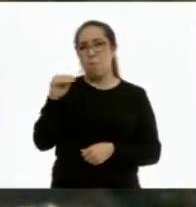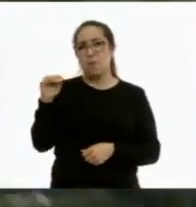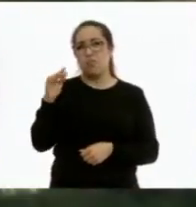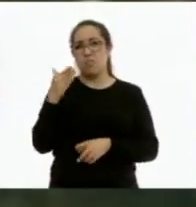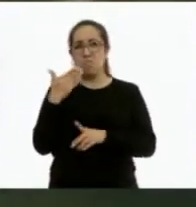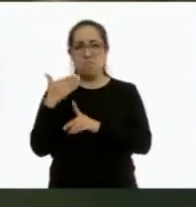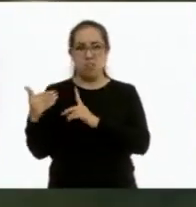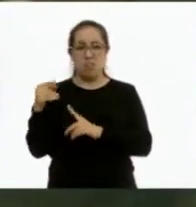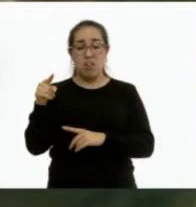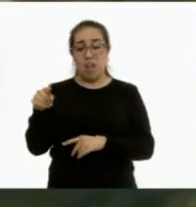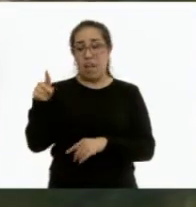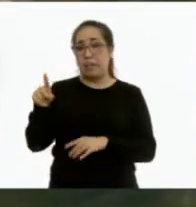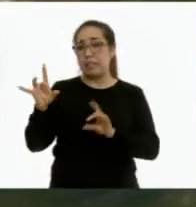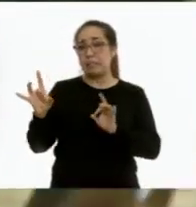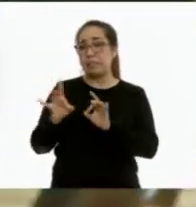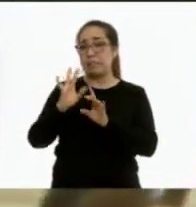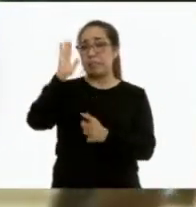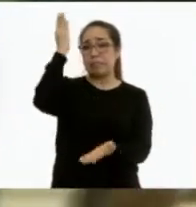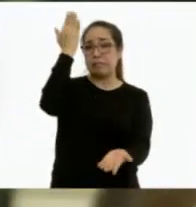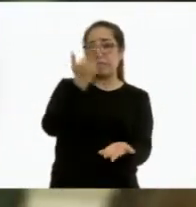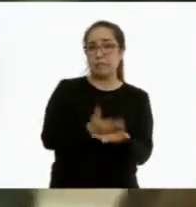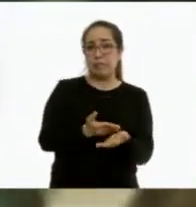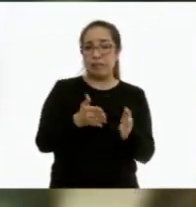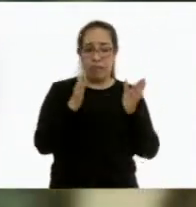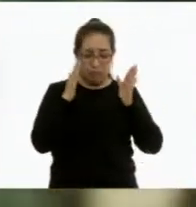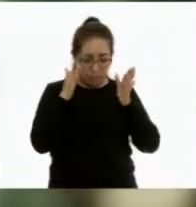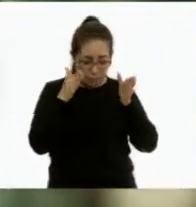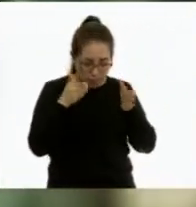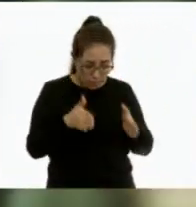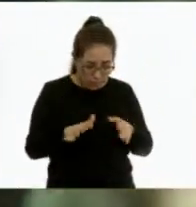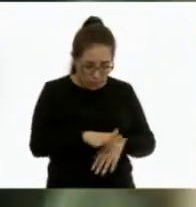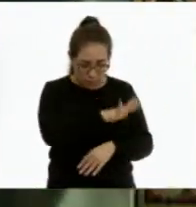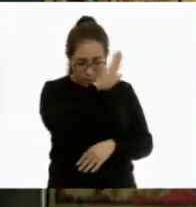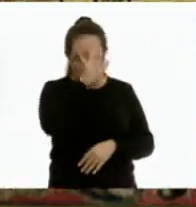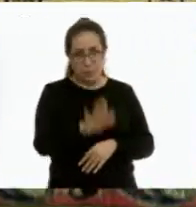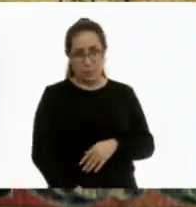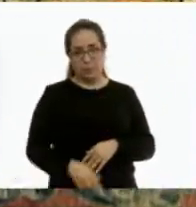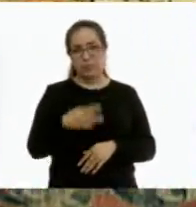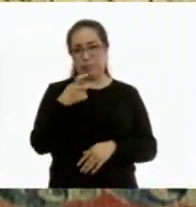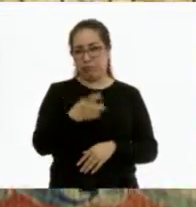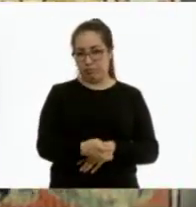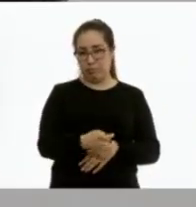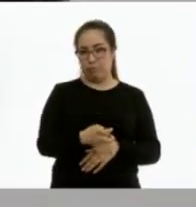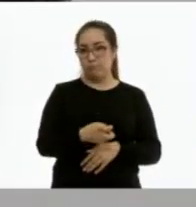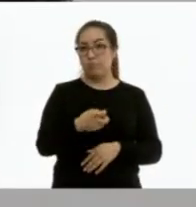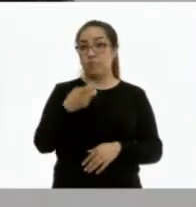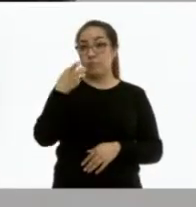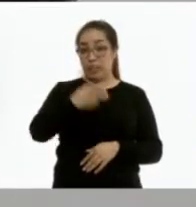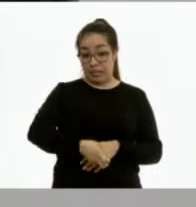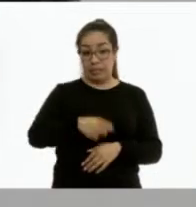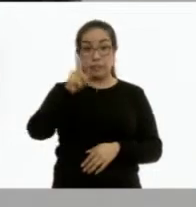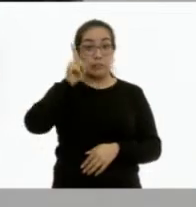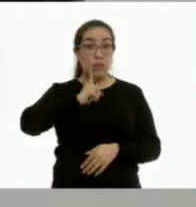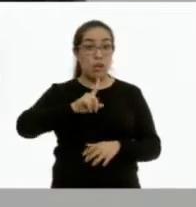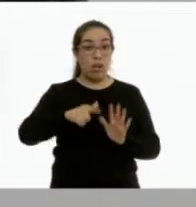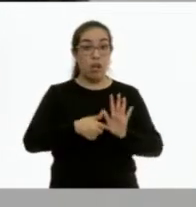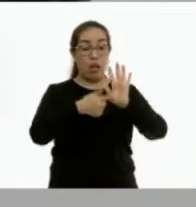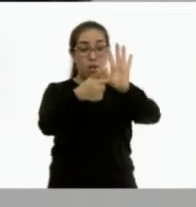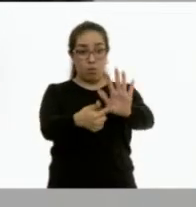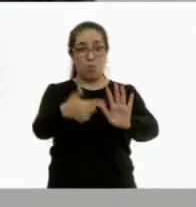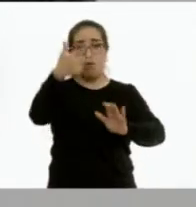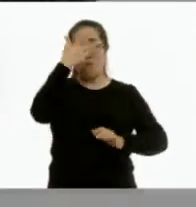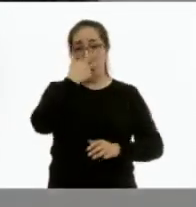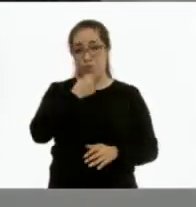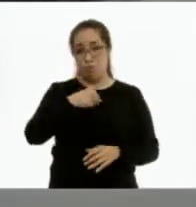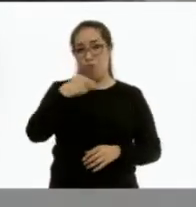una caída y quedó sepultada en el lodo con el rostro hacia el suelo. En los libros, esta mujer es recordada como